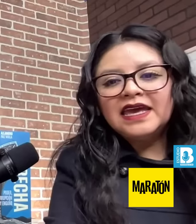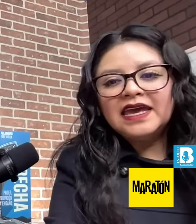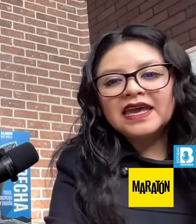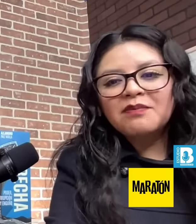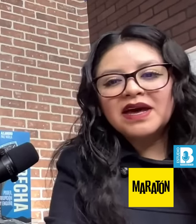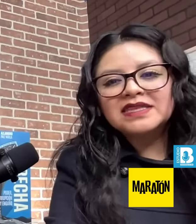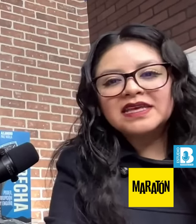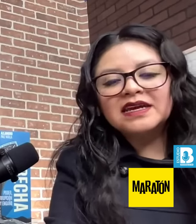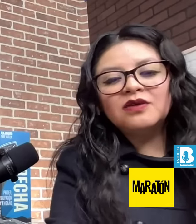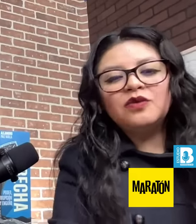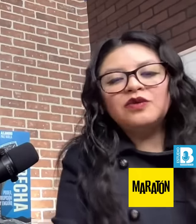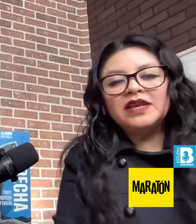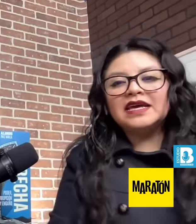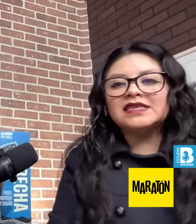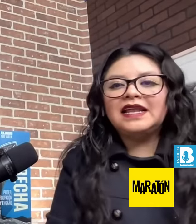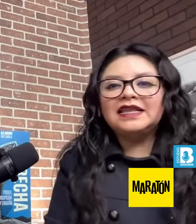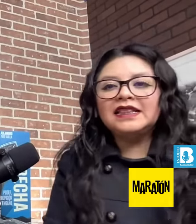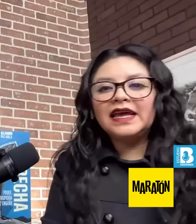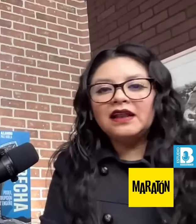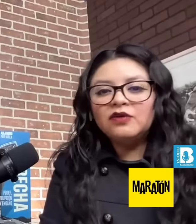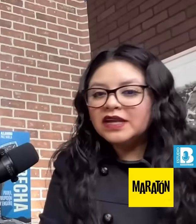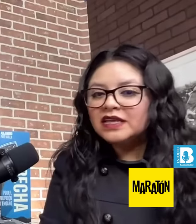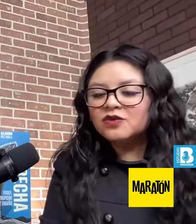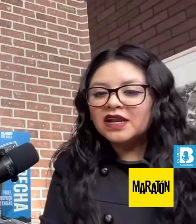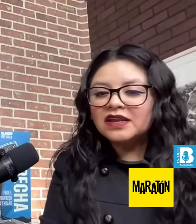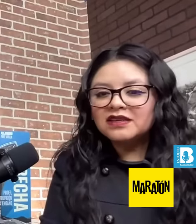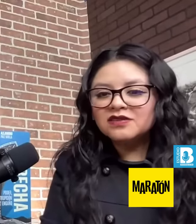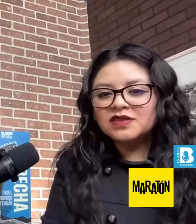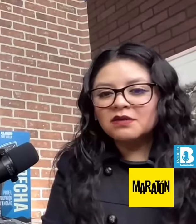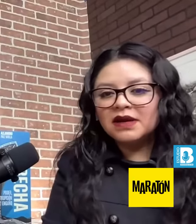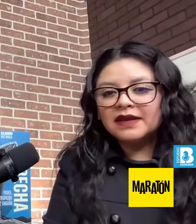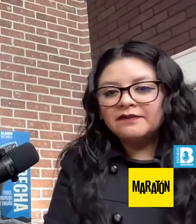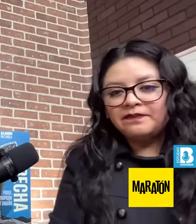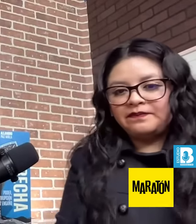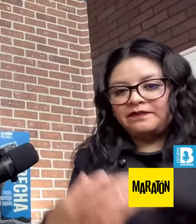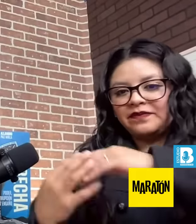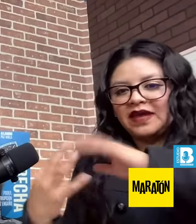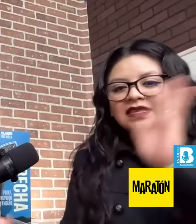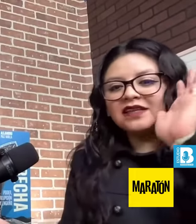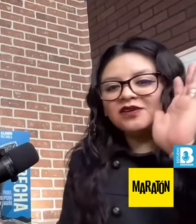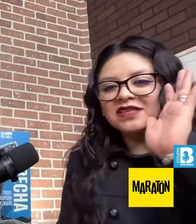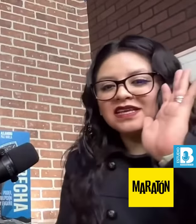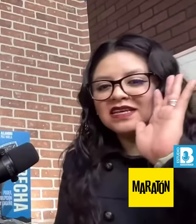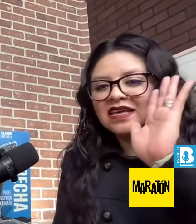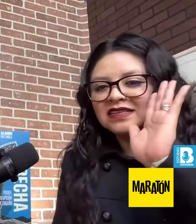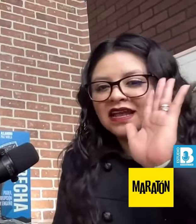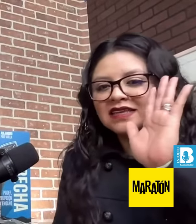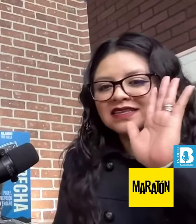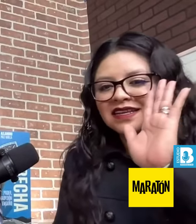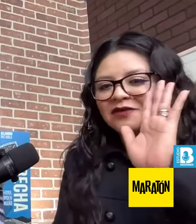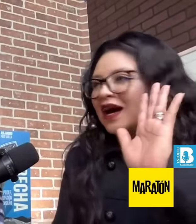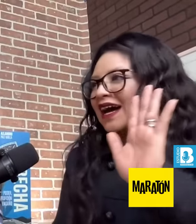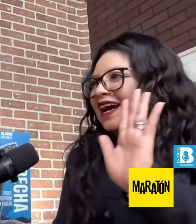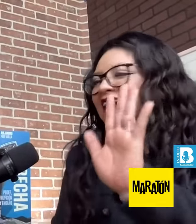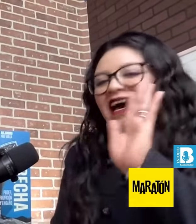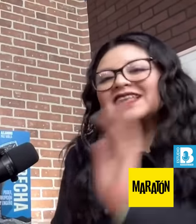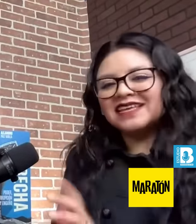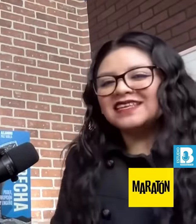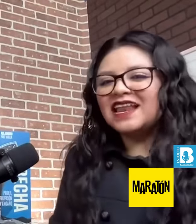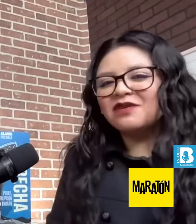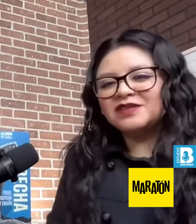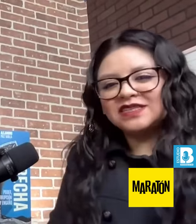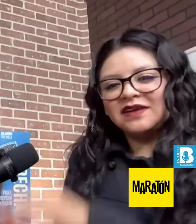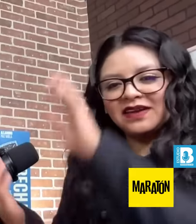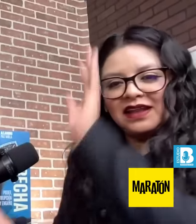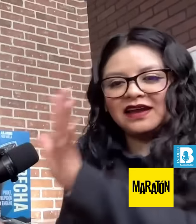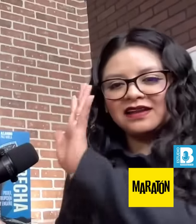final y que pasen un excelente lunes y un gran inicio de semana Exacto dice J así Oaxaca